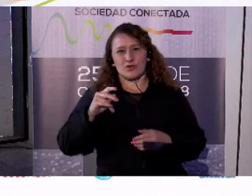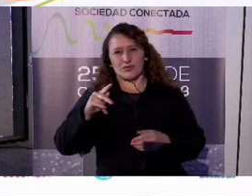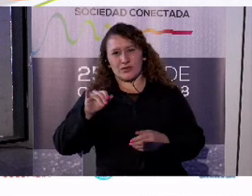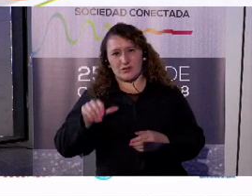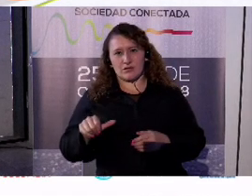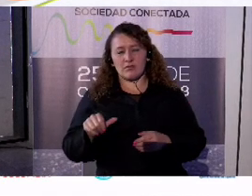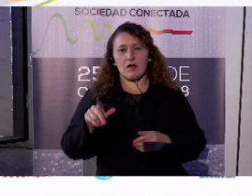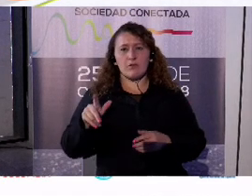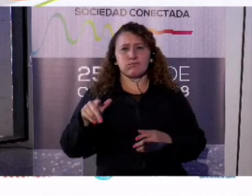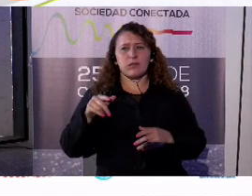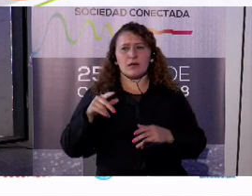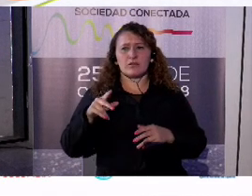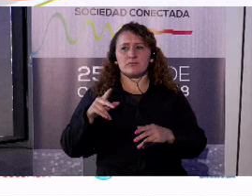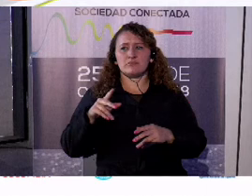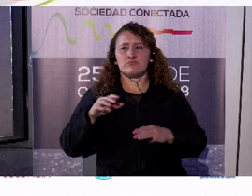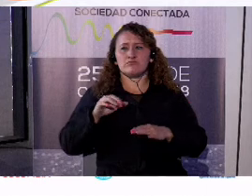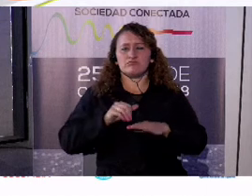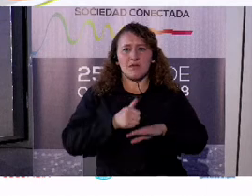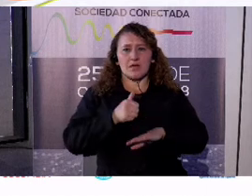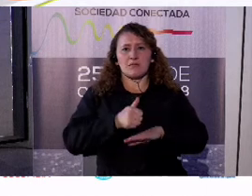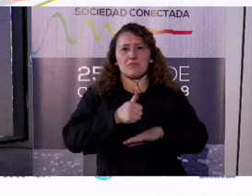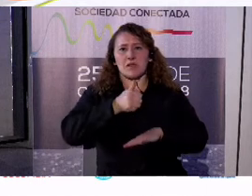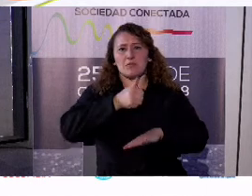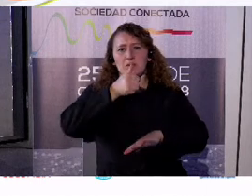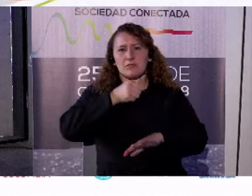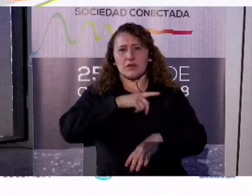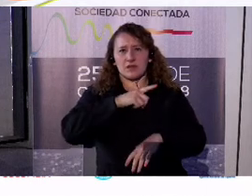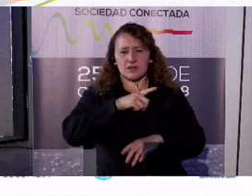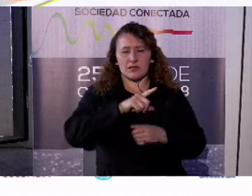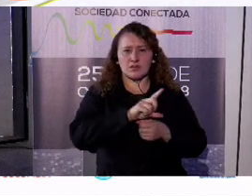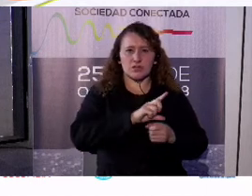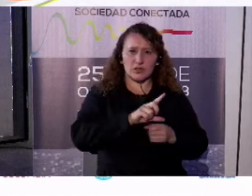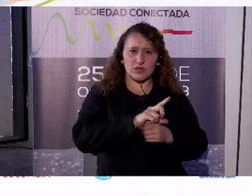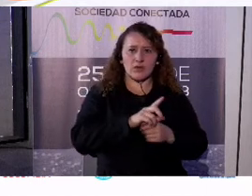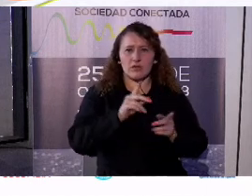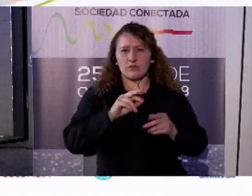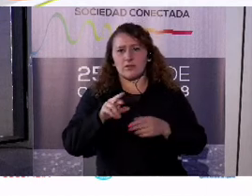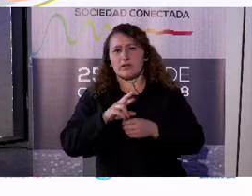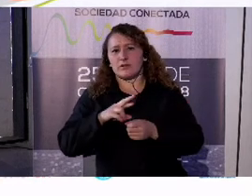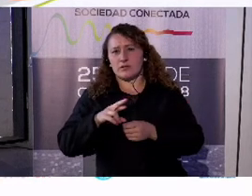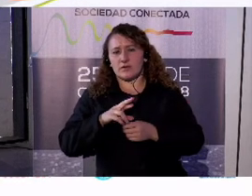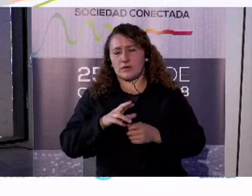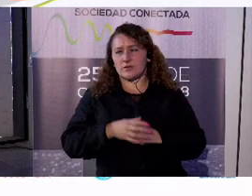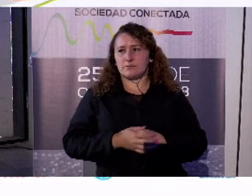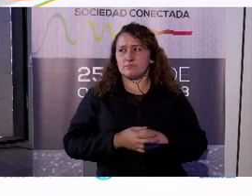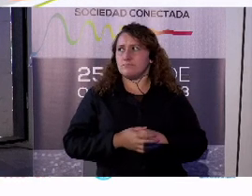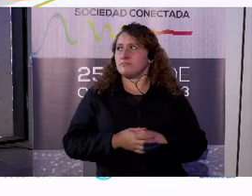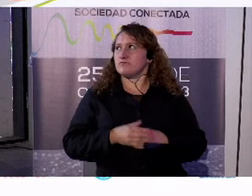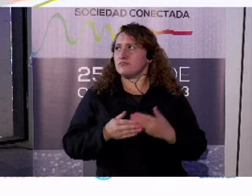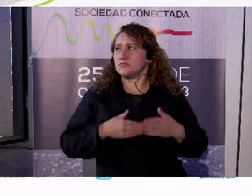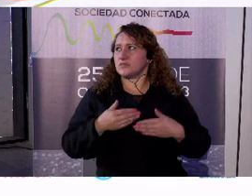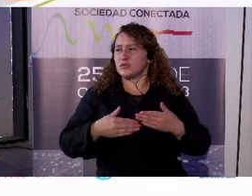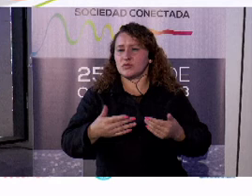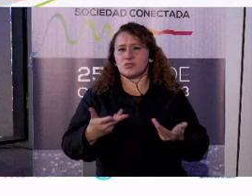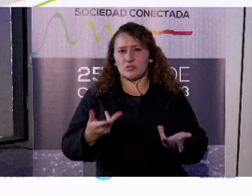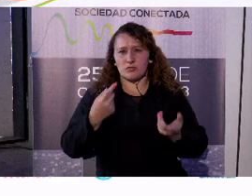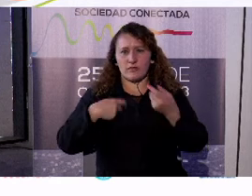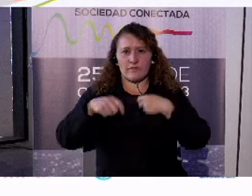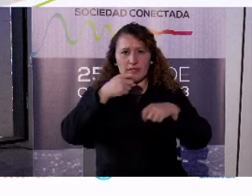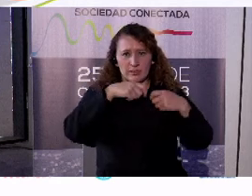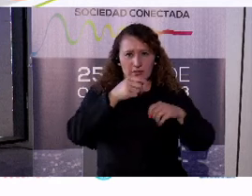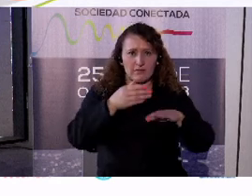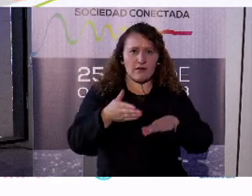Donde ha ocupado diferentes posiciones de Liderazgo local y regional para los procesos de venta